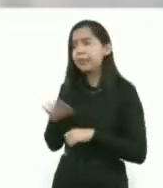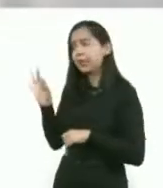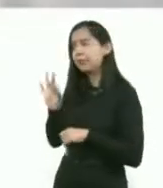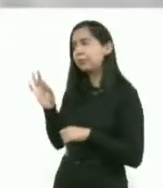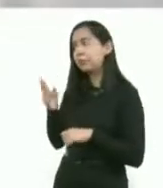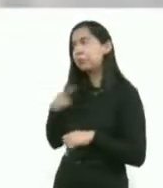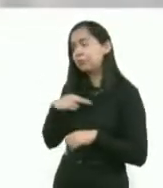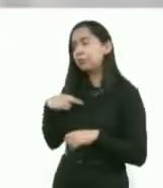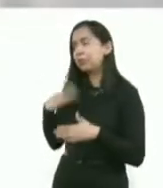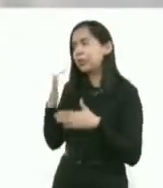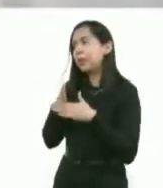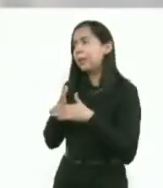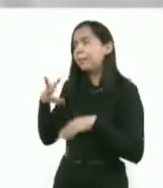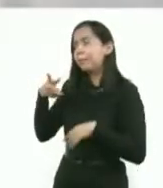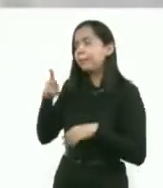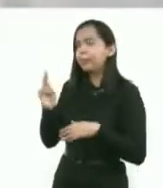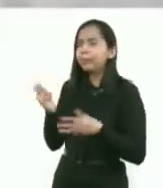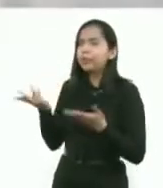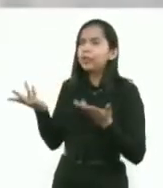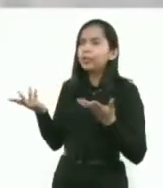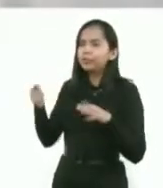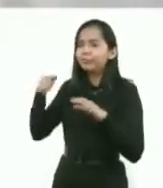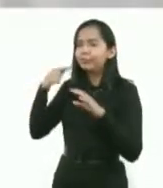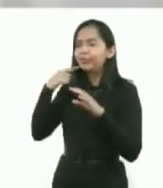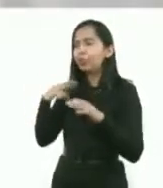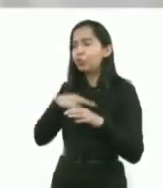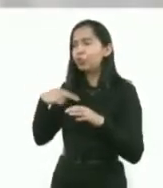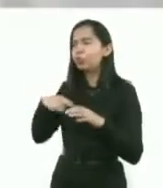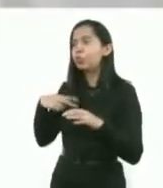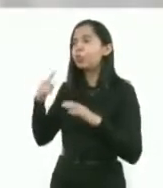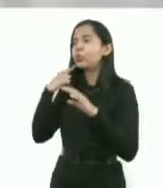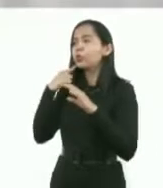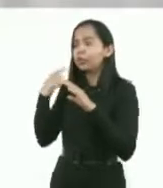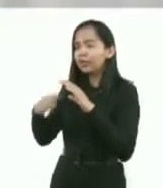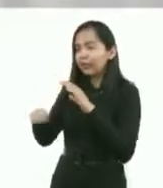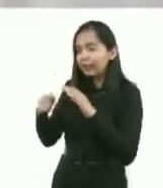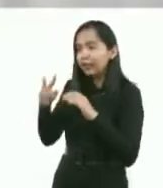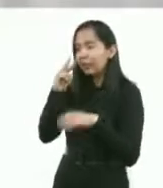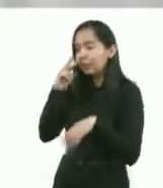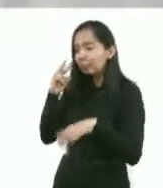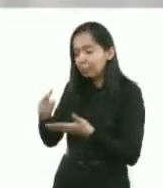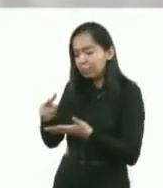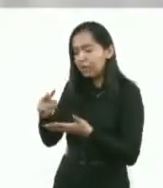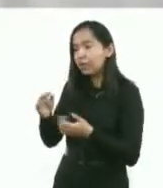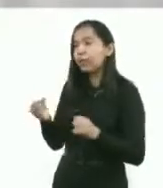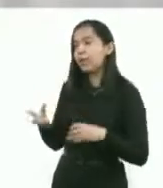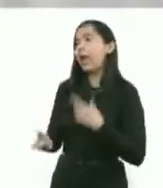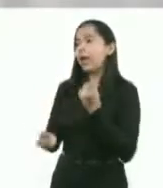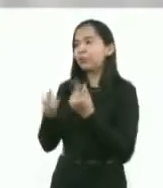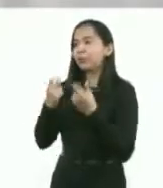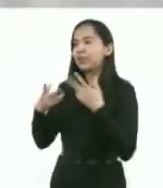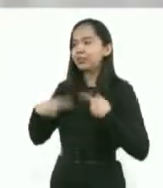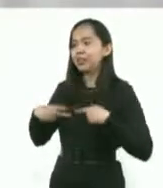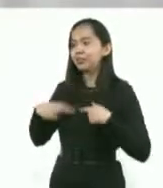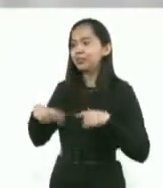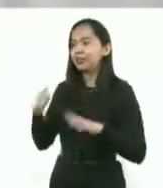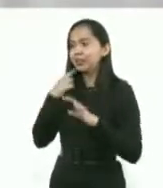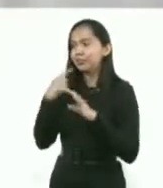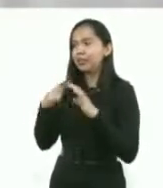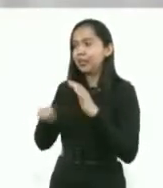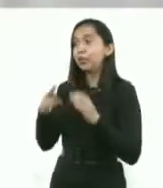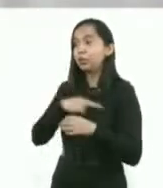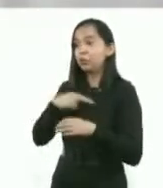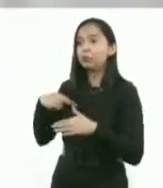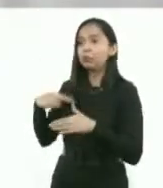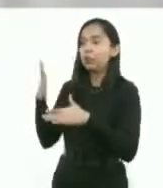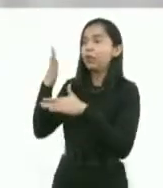atención, pero lo hacemos en base a quejas. Si se quejan los consumidores, nosotros vamos